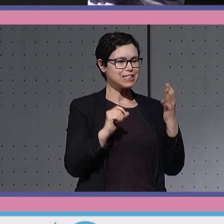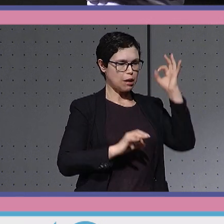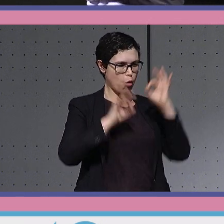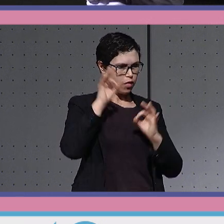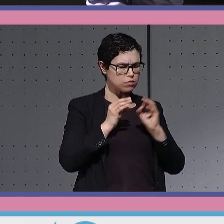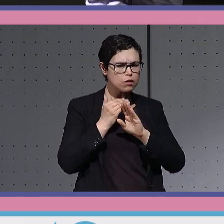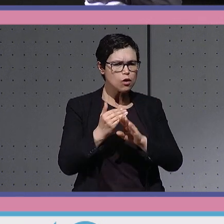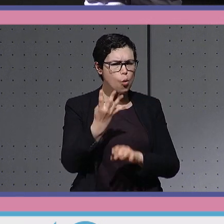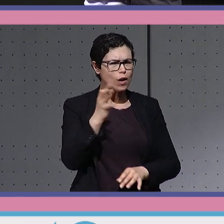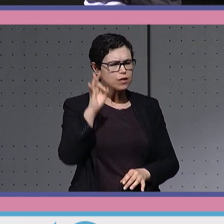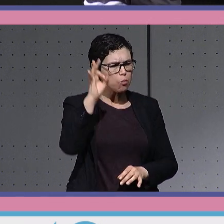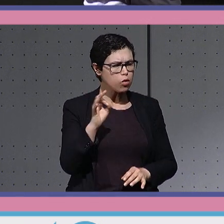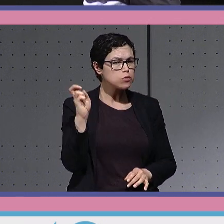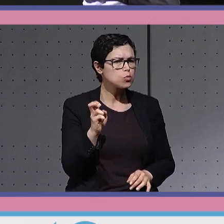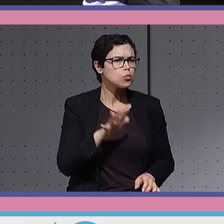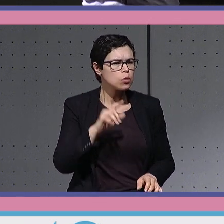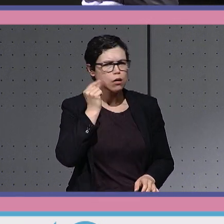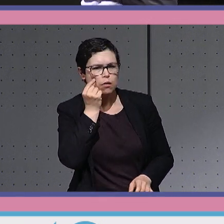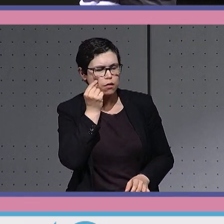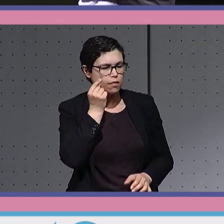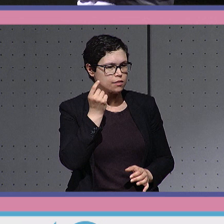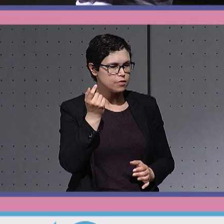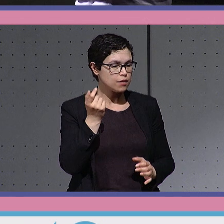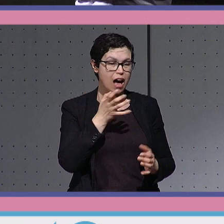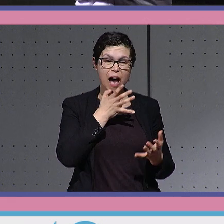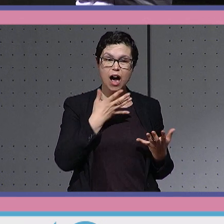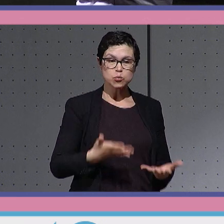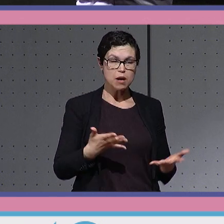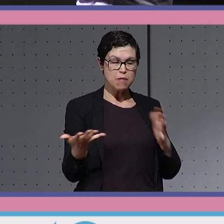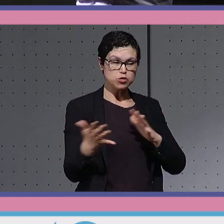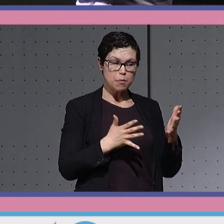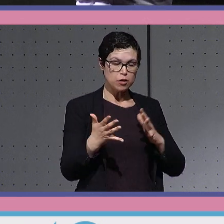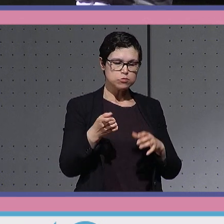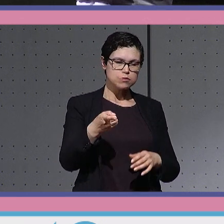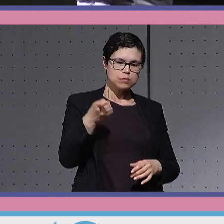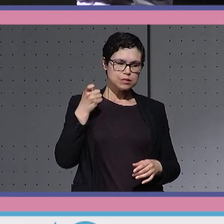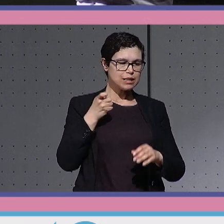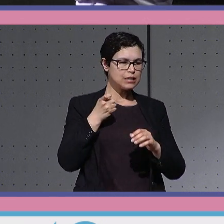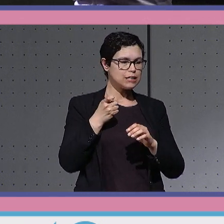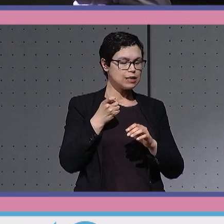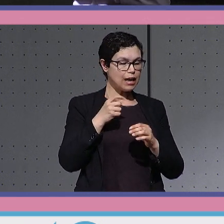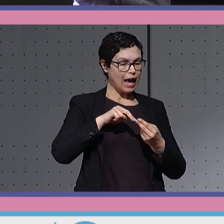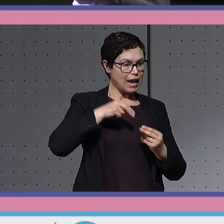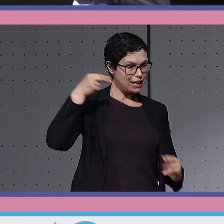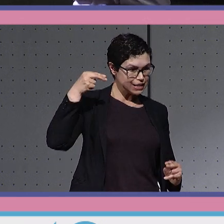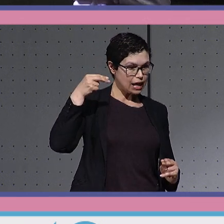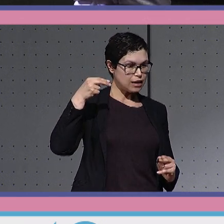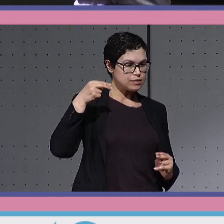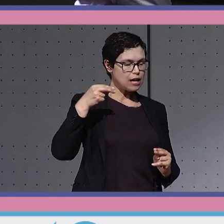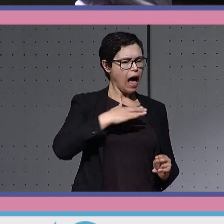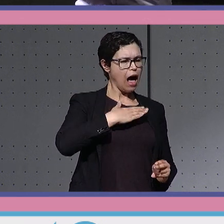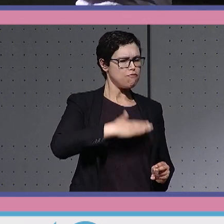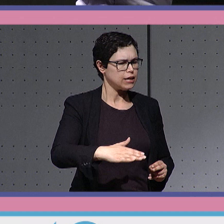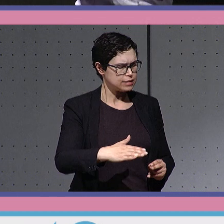identificar? Actualmente podemos identificar más o menos el 30% de las causas genéticas, de las que tienen genes que